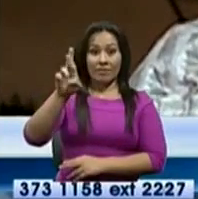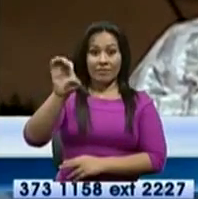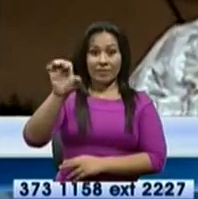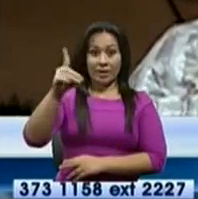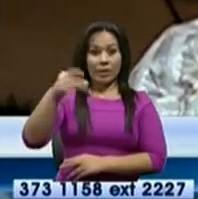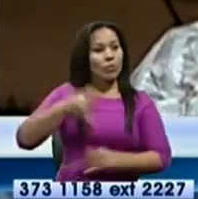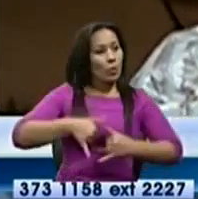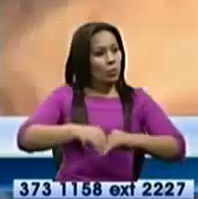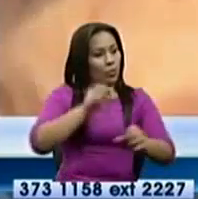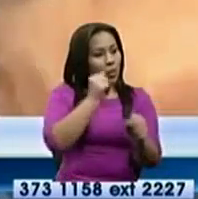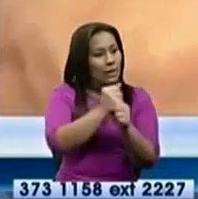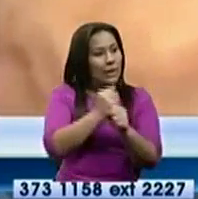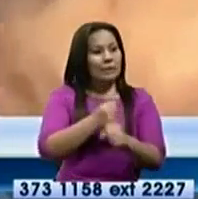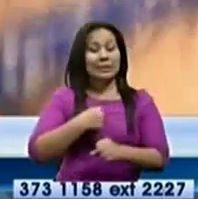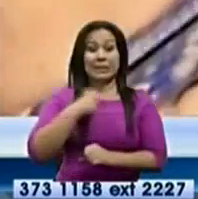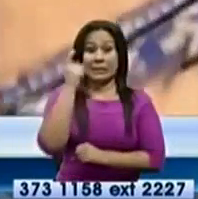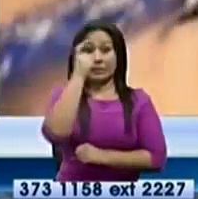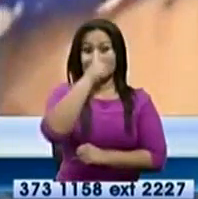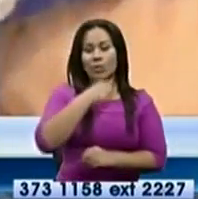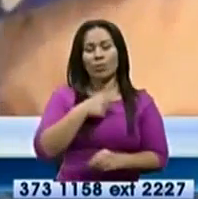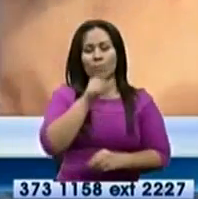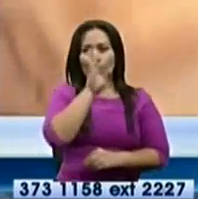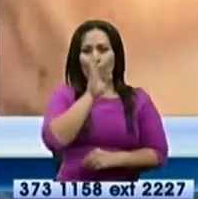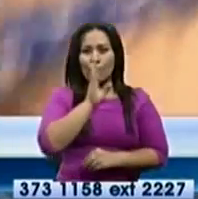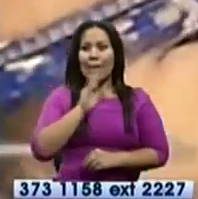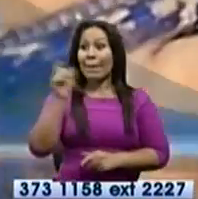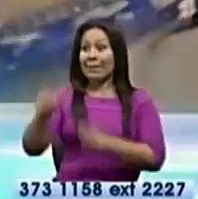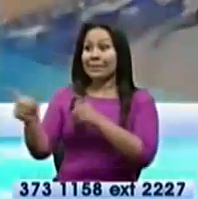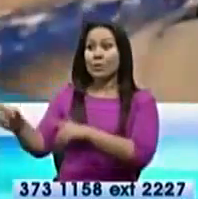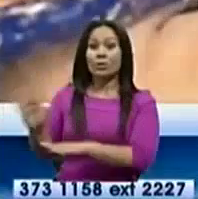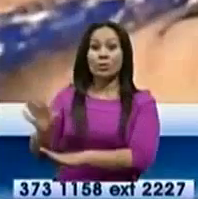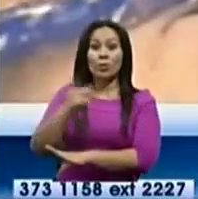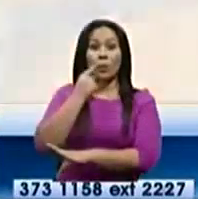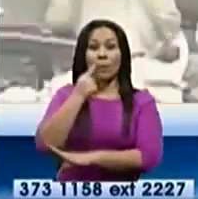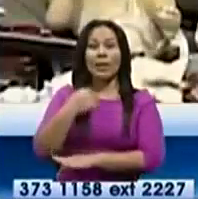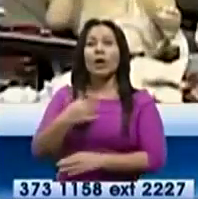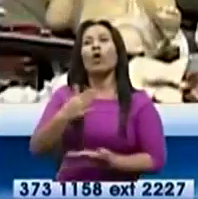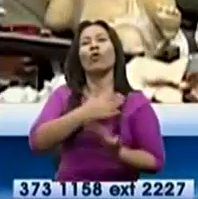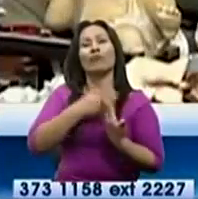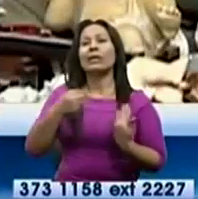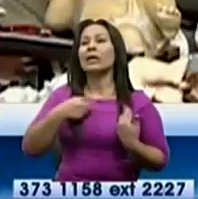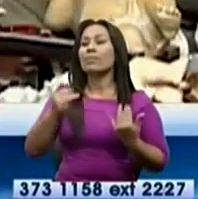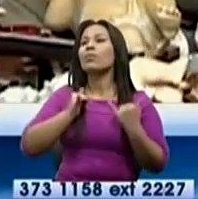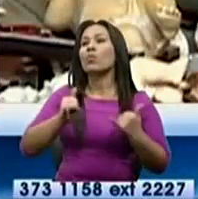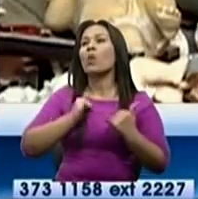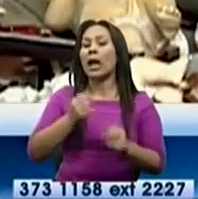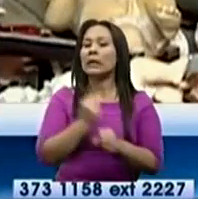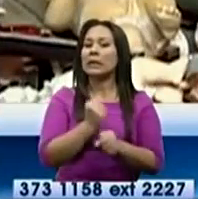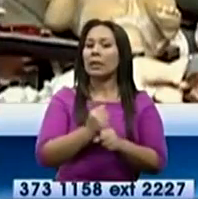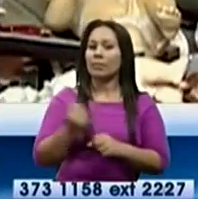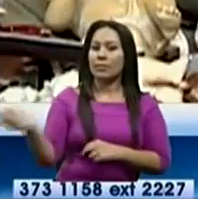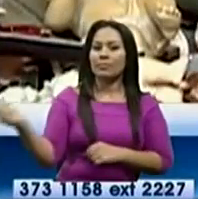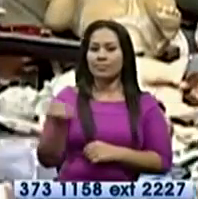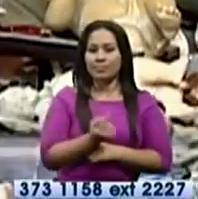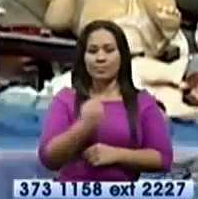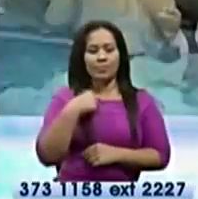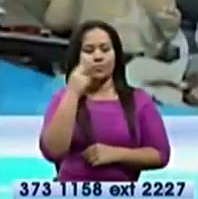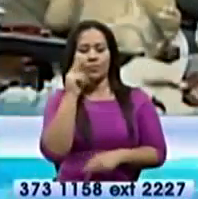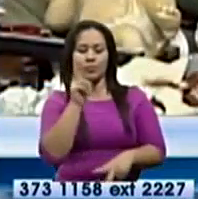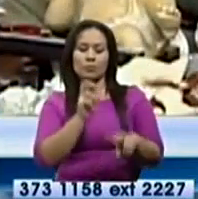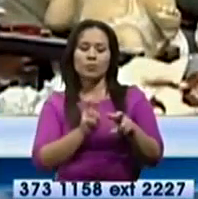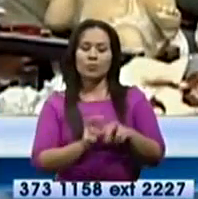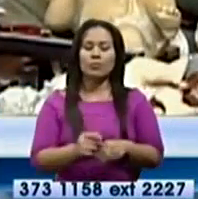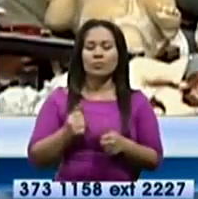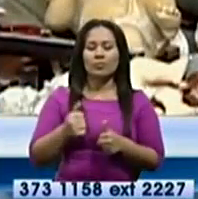negocio, que comenta no fue nada fácil ganarse a la clientela de su progenitor. La gente nos fue aceptando, viendo el trabajo como lo